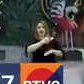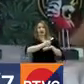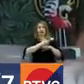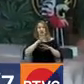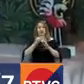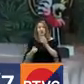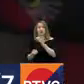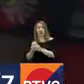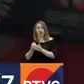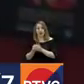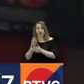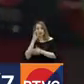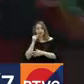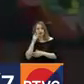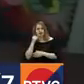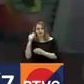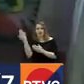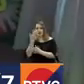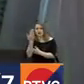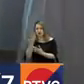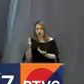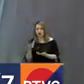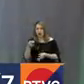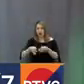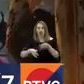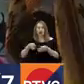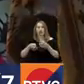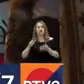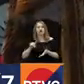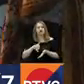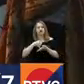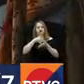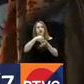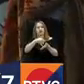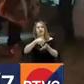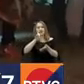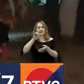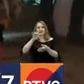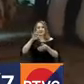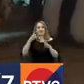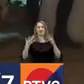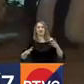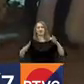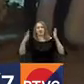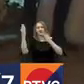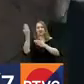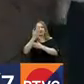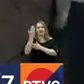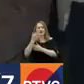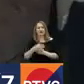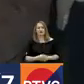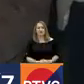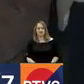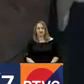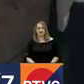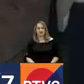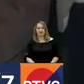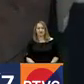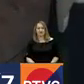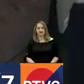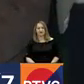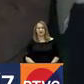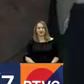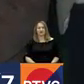expertos en cine fueron los jurados y los encargados de entregar los premios de la versión 15 del festival de cine en villa de leyva pasaban por esa casa